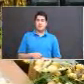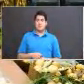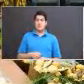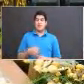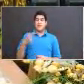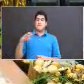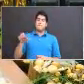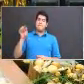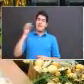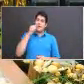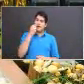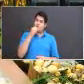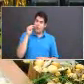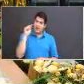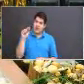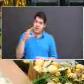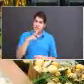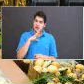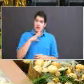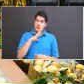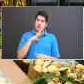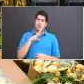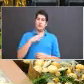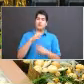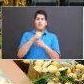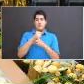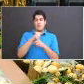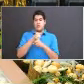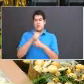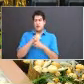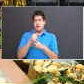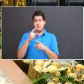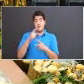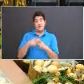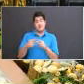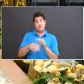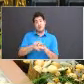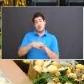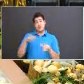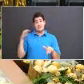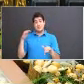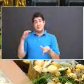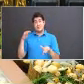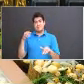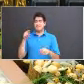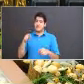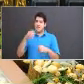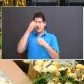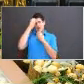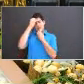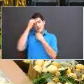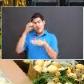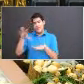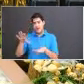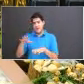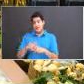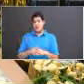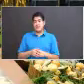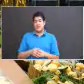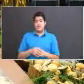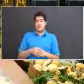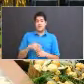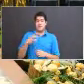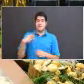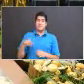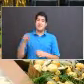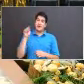Pero ella tuvo problemas al haberse salido de Betlehem. Claro, ella se sujetó. Y como es el que es mandado, no es culpado.